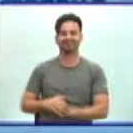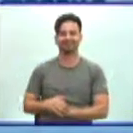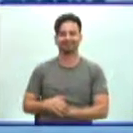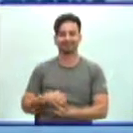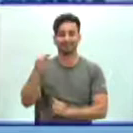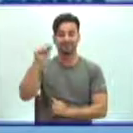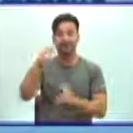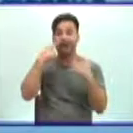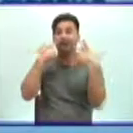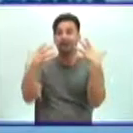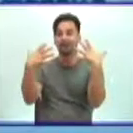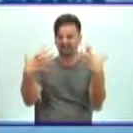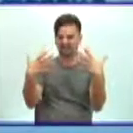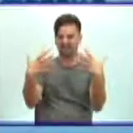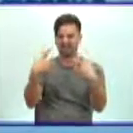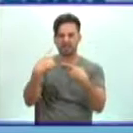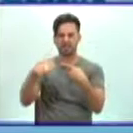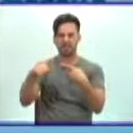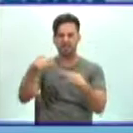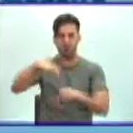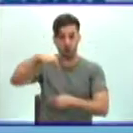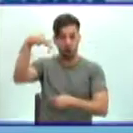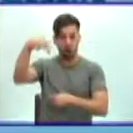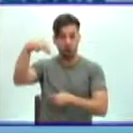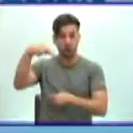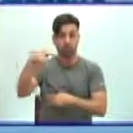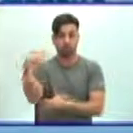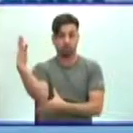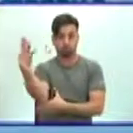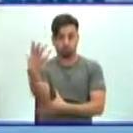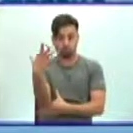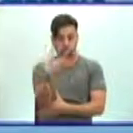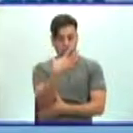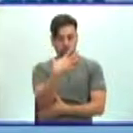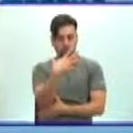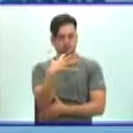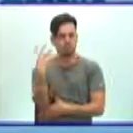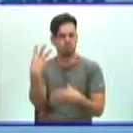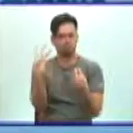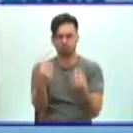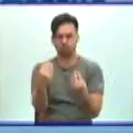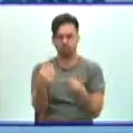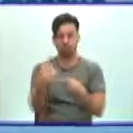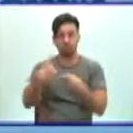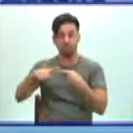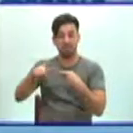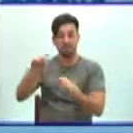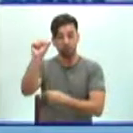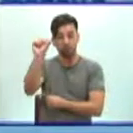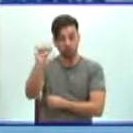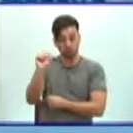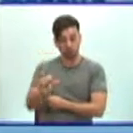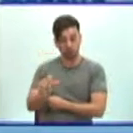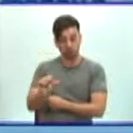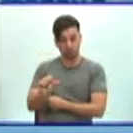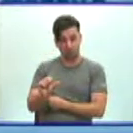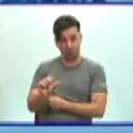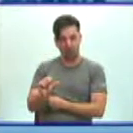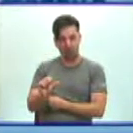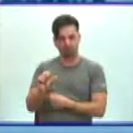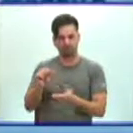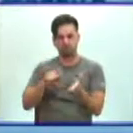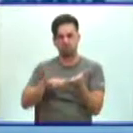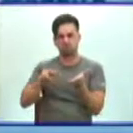En el sur de estas laderas, en el sur específicamente de las alturas de Sagua Baracoa, entre las provincias de